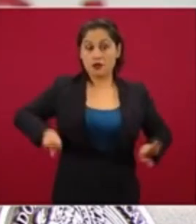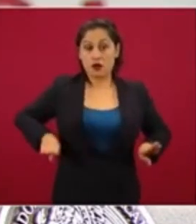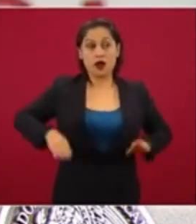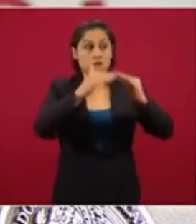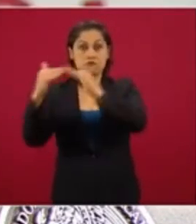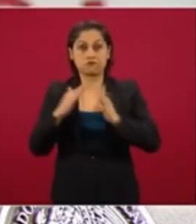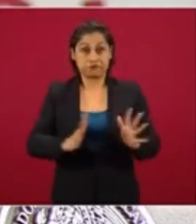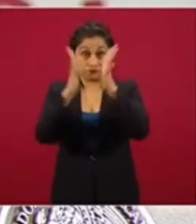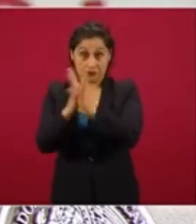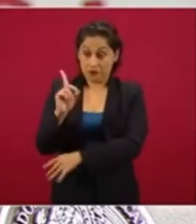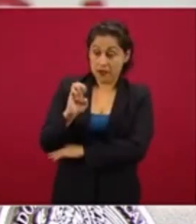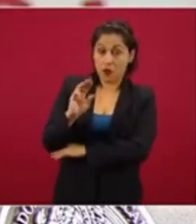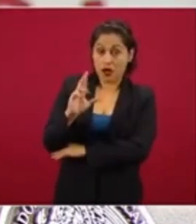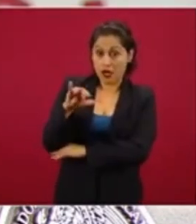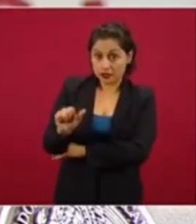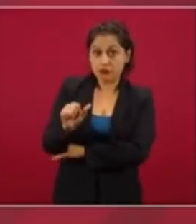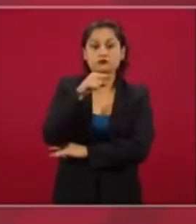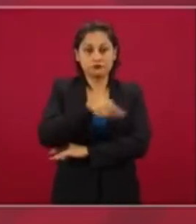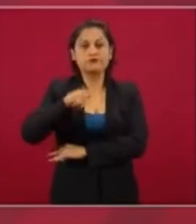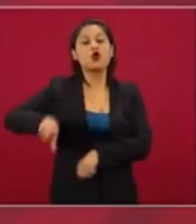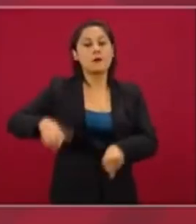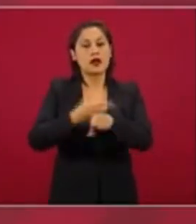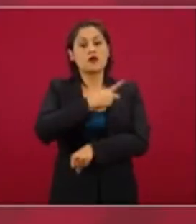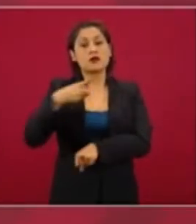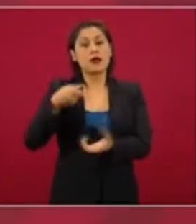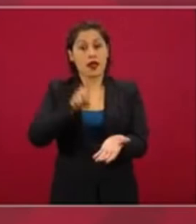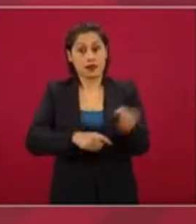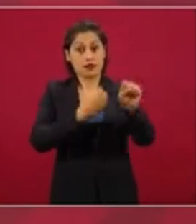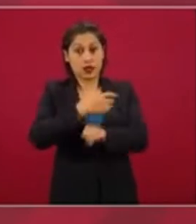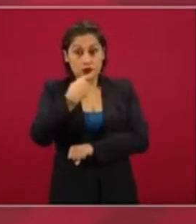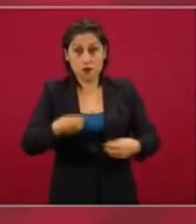tendrían que preguntarle a los ciudadanos de los estados que gobiernan.